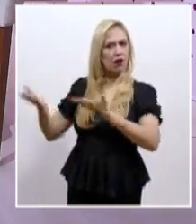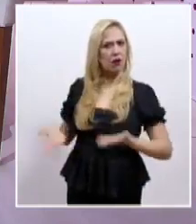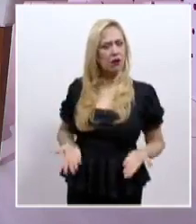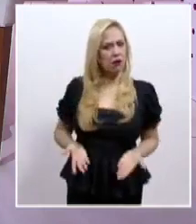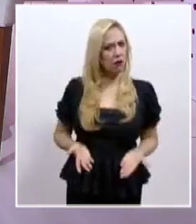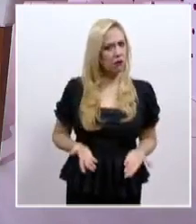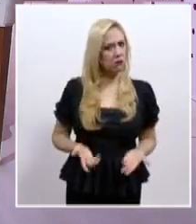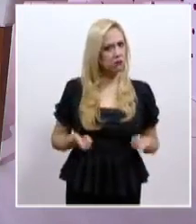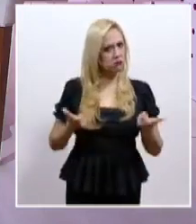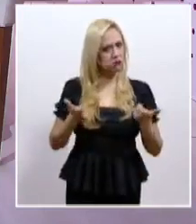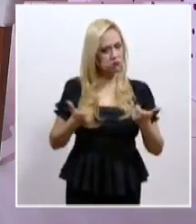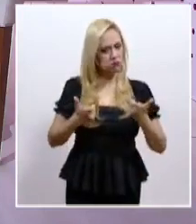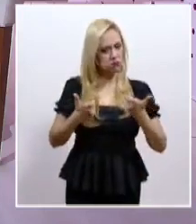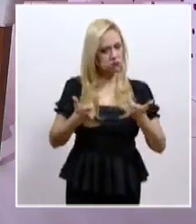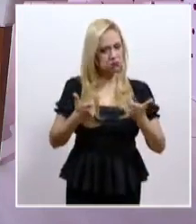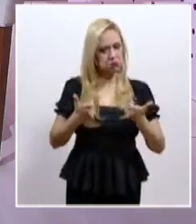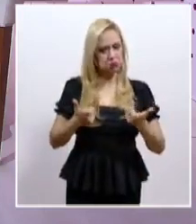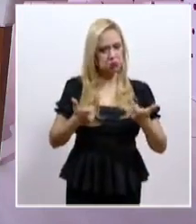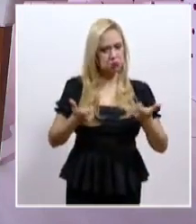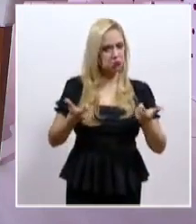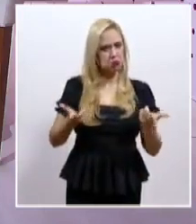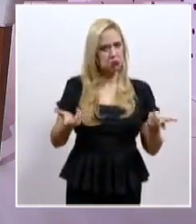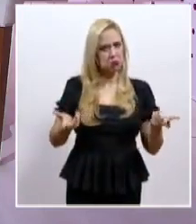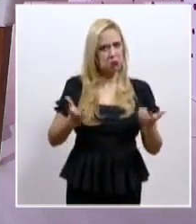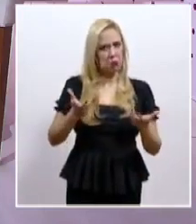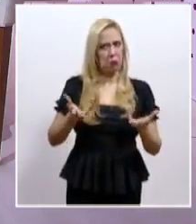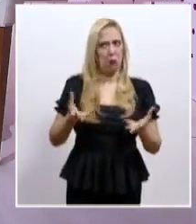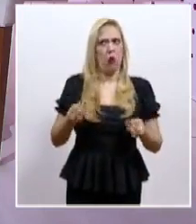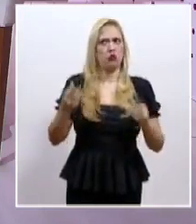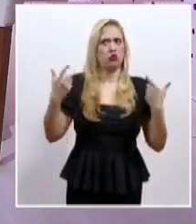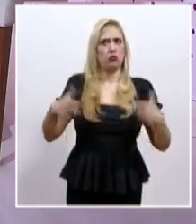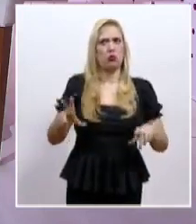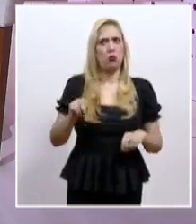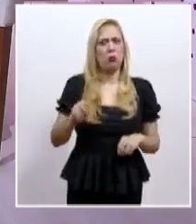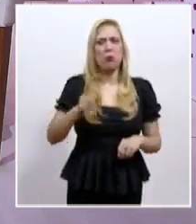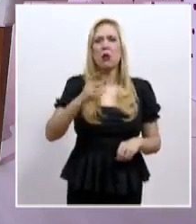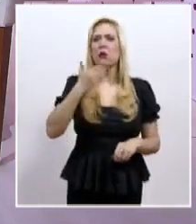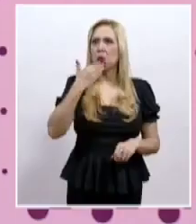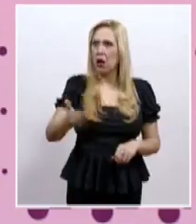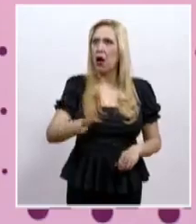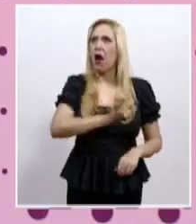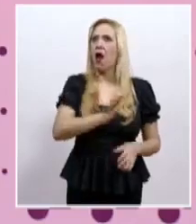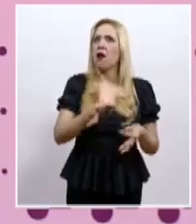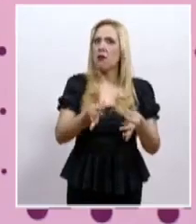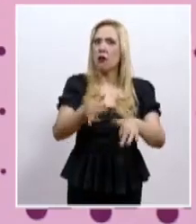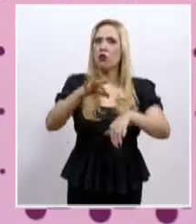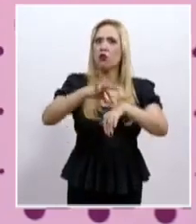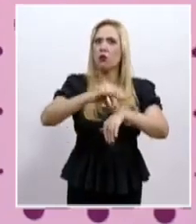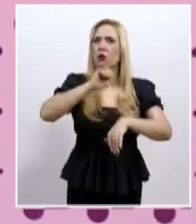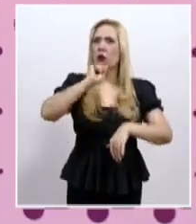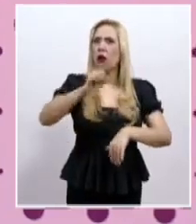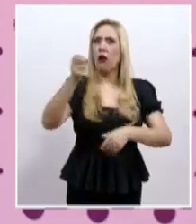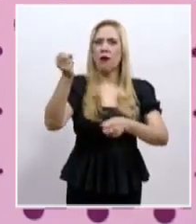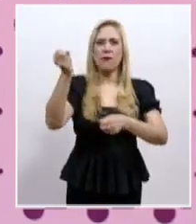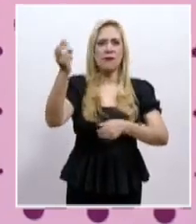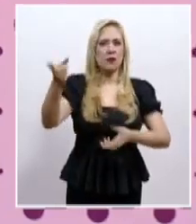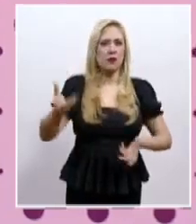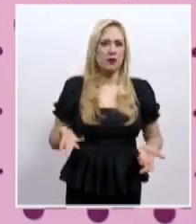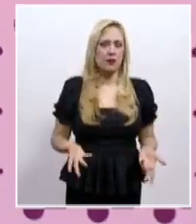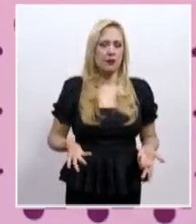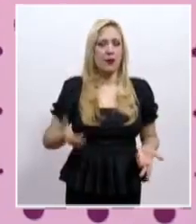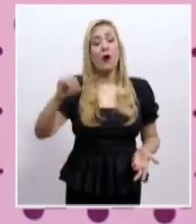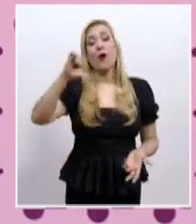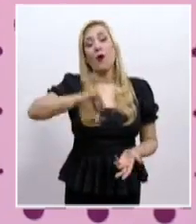estados sociales, con los cuales yo en lo personal coincido, pero vende esos servicios públicos de calidad. Pues le recuerdo a quienes nos escuchan que el día de